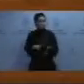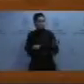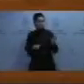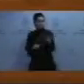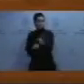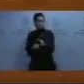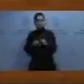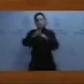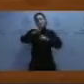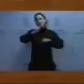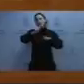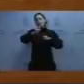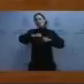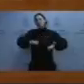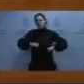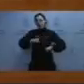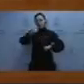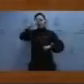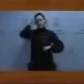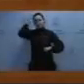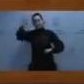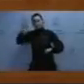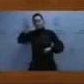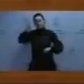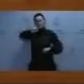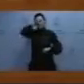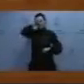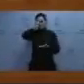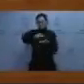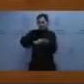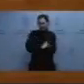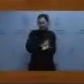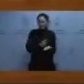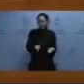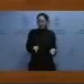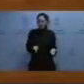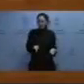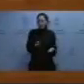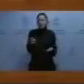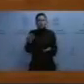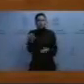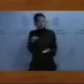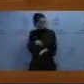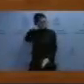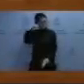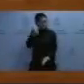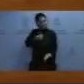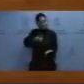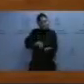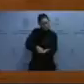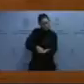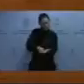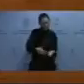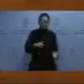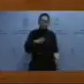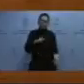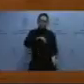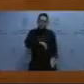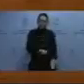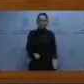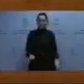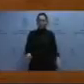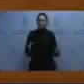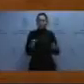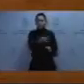Personas mayores, dementes, analfabetas, a las que obligaron a firmar con su huella. Deudas de las que nunca informaron a